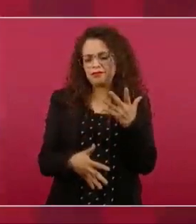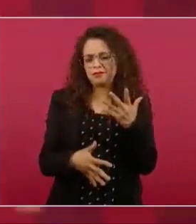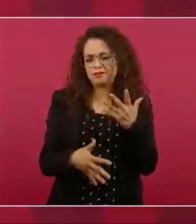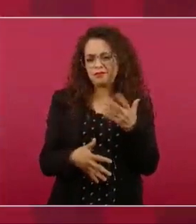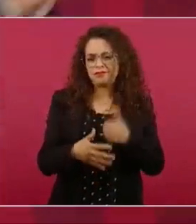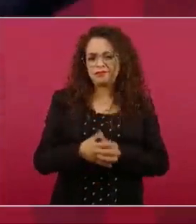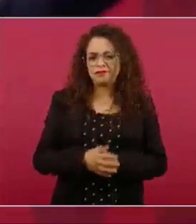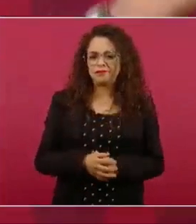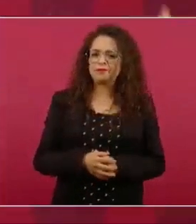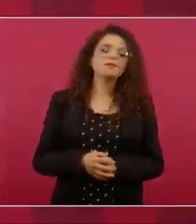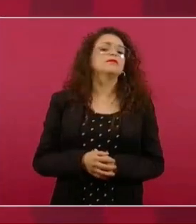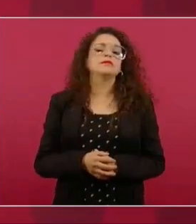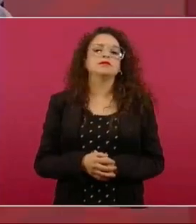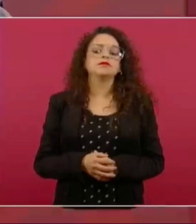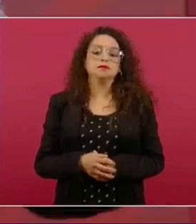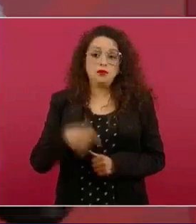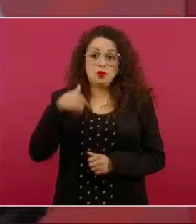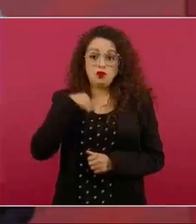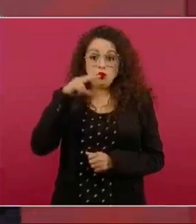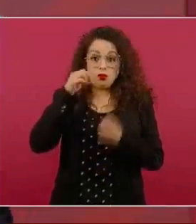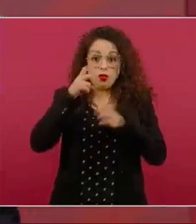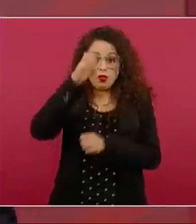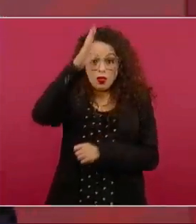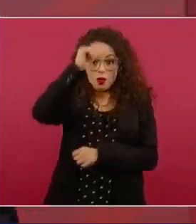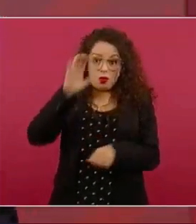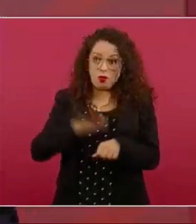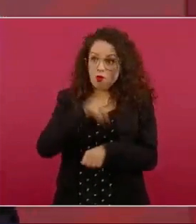yo en contra porque no pagaron impuestos,